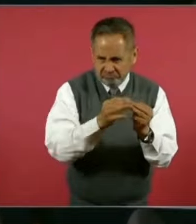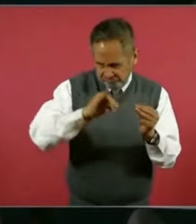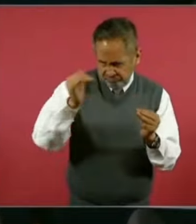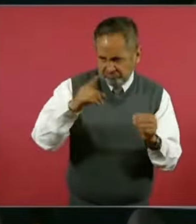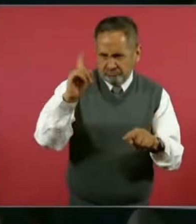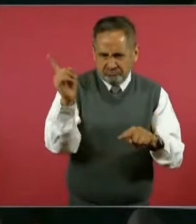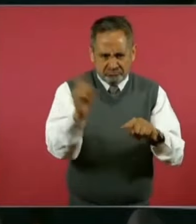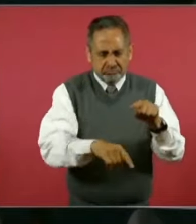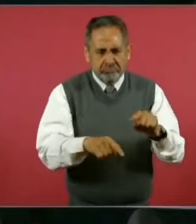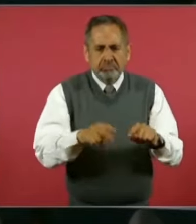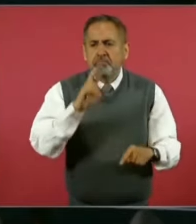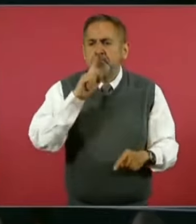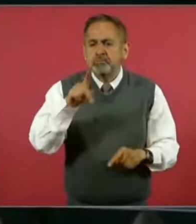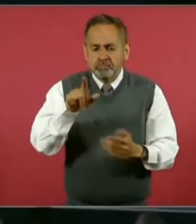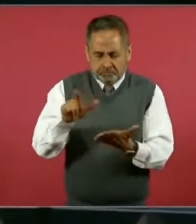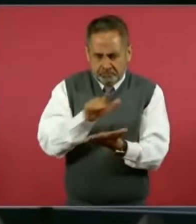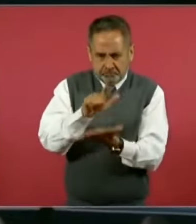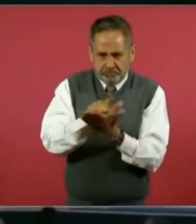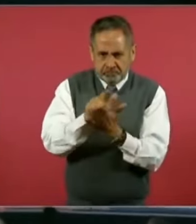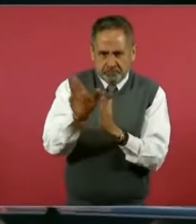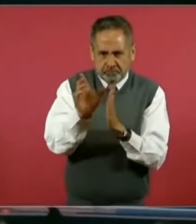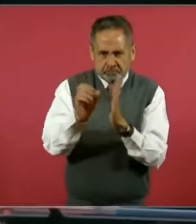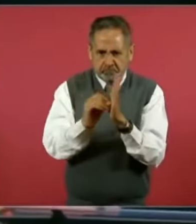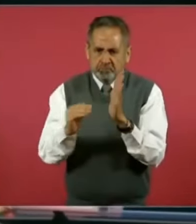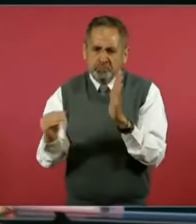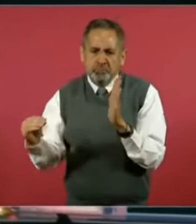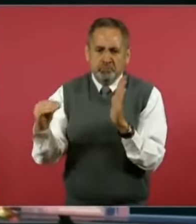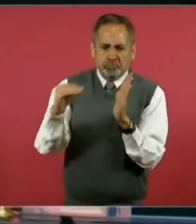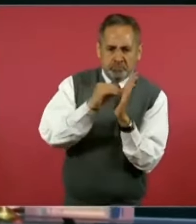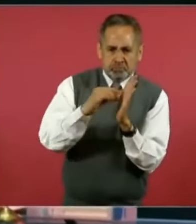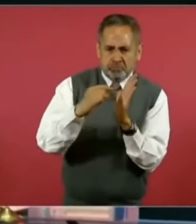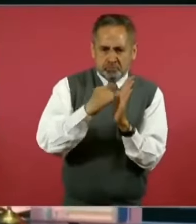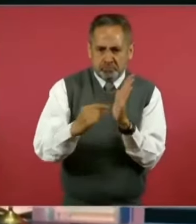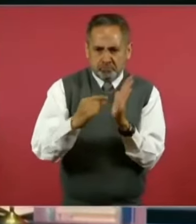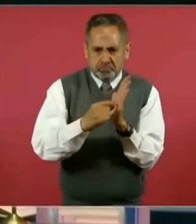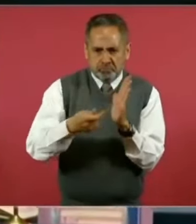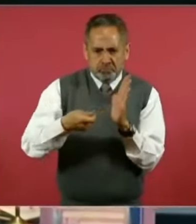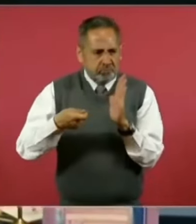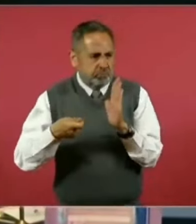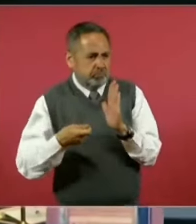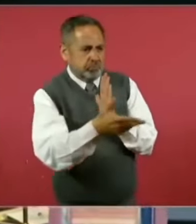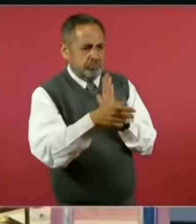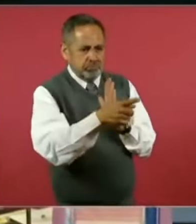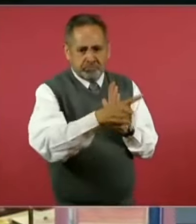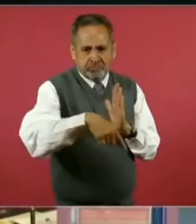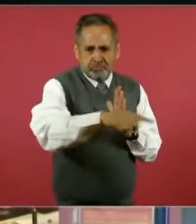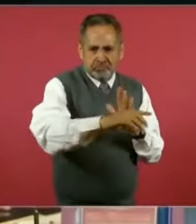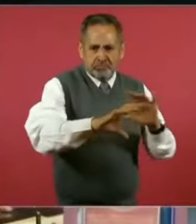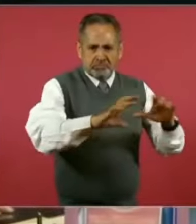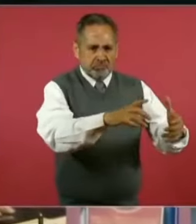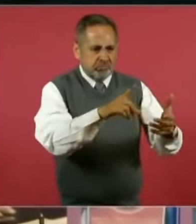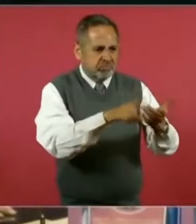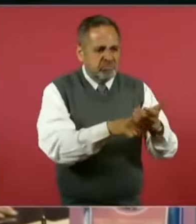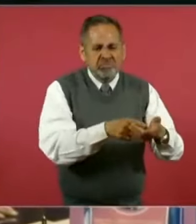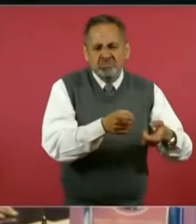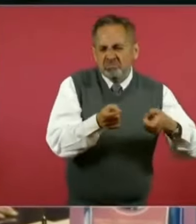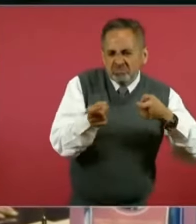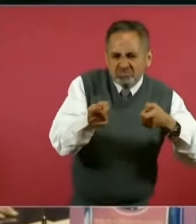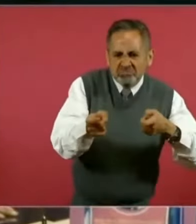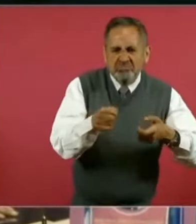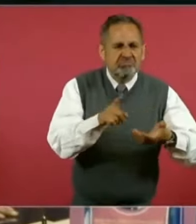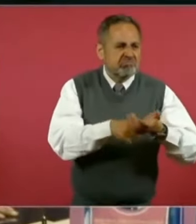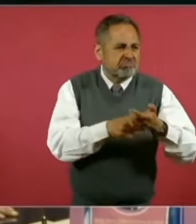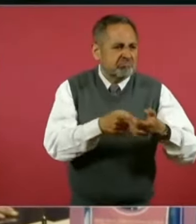tipificar el delito de los criminales cuando amedrentan, cuando